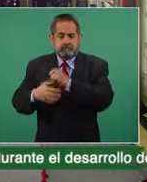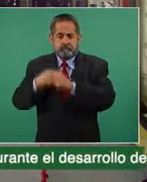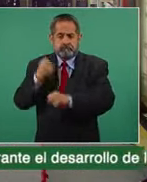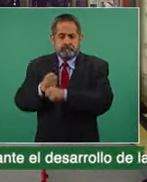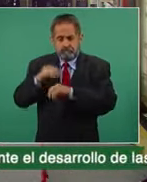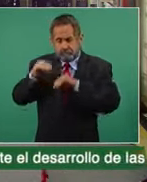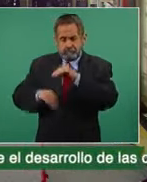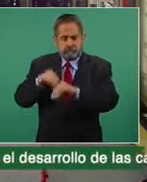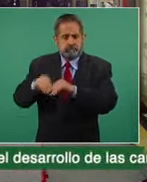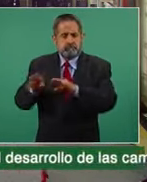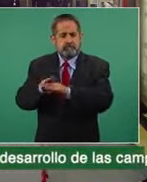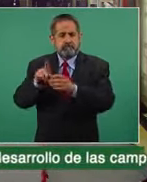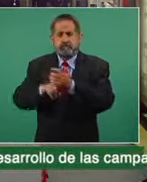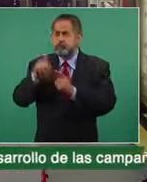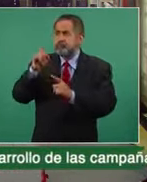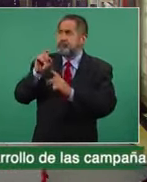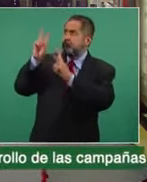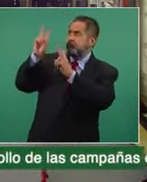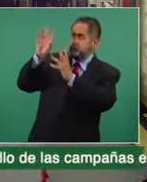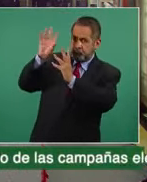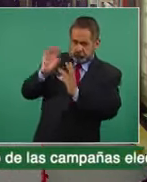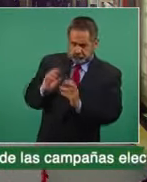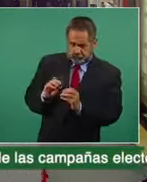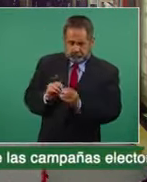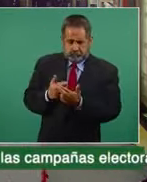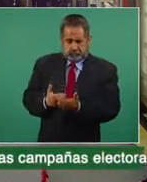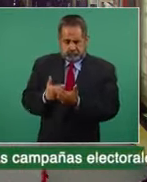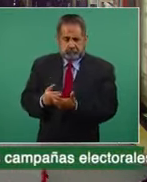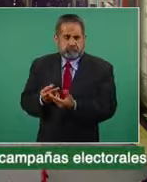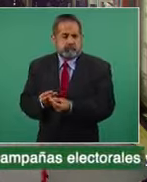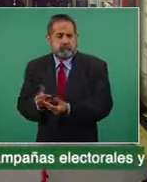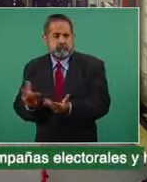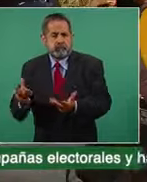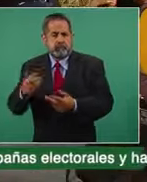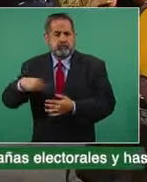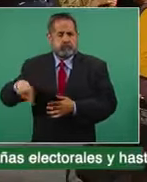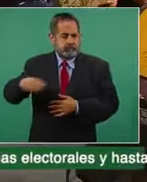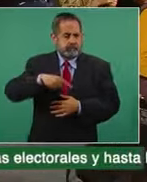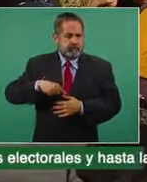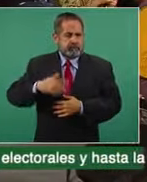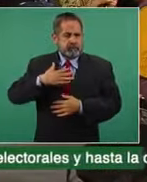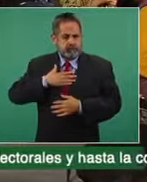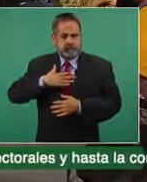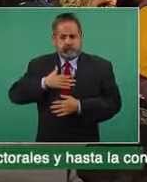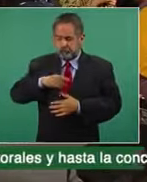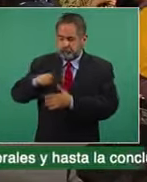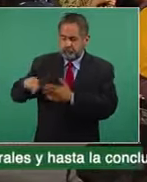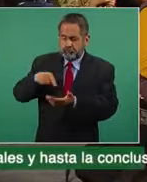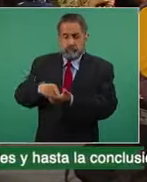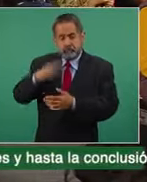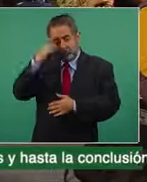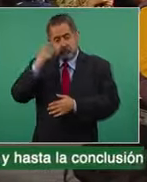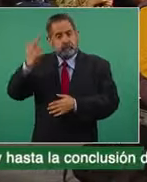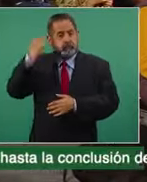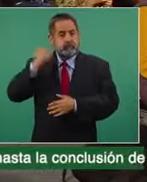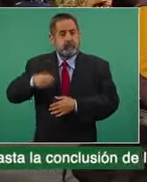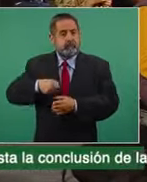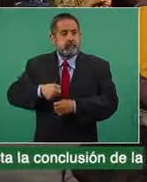un sistema de captación y distribución del agua desde nuestro manantial, que fue dinamitado